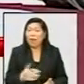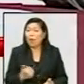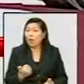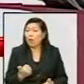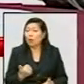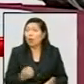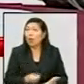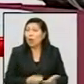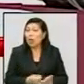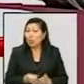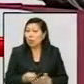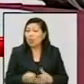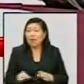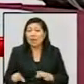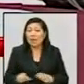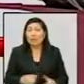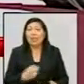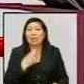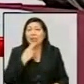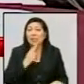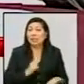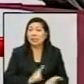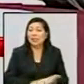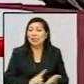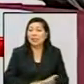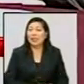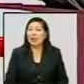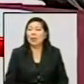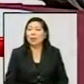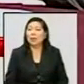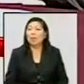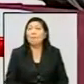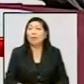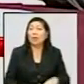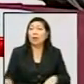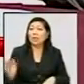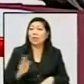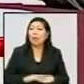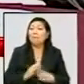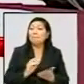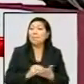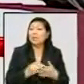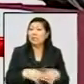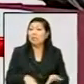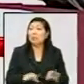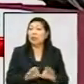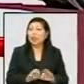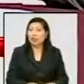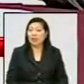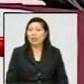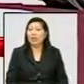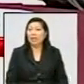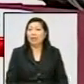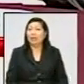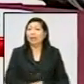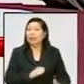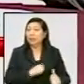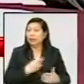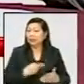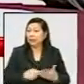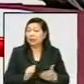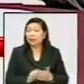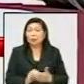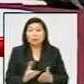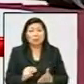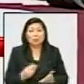tipo de compras que realiza eSalud por encima de las prioridades como esta que tenemos con los pacientes de escoliosis, y